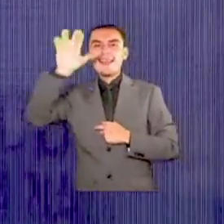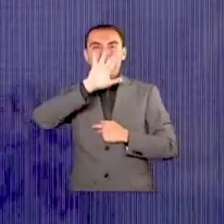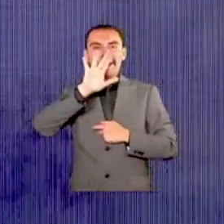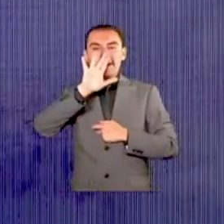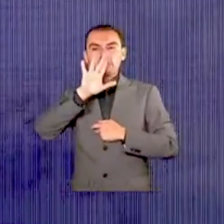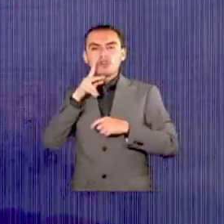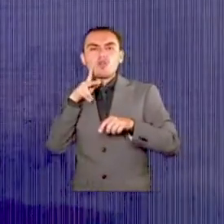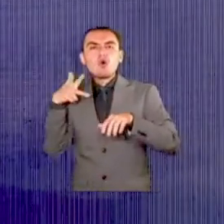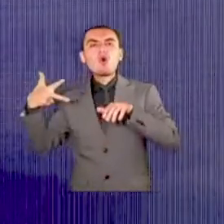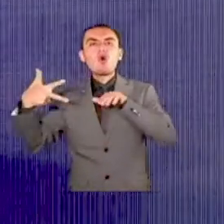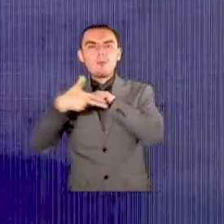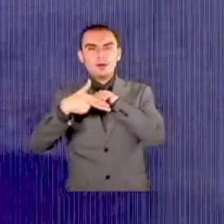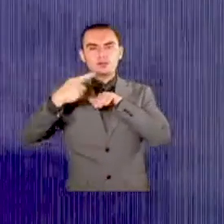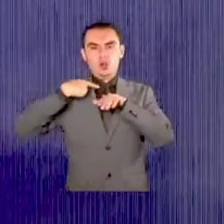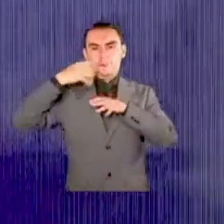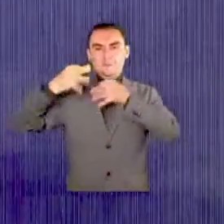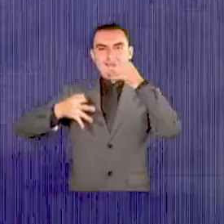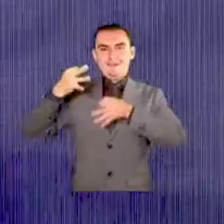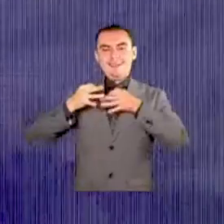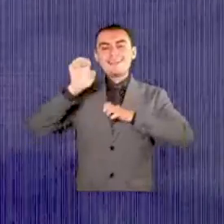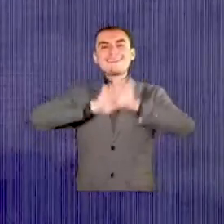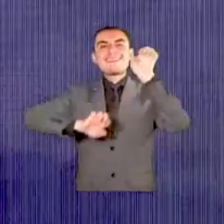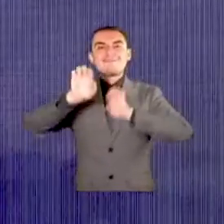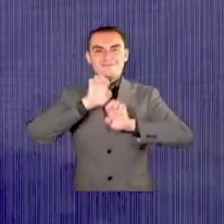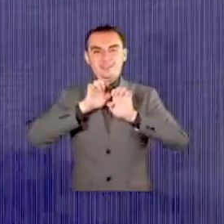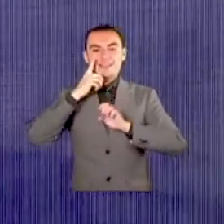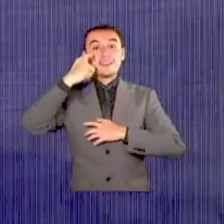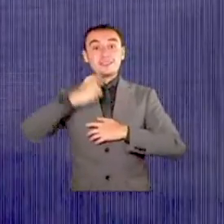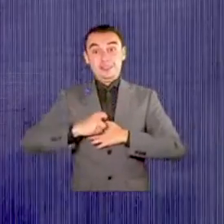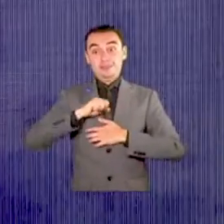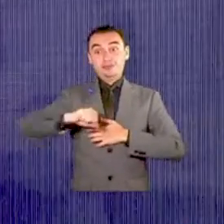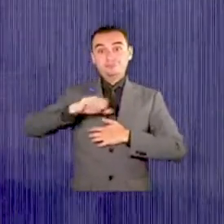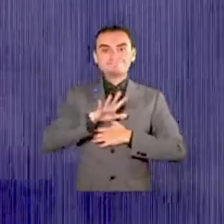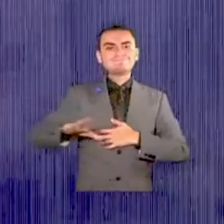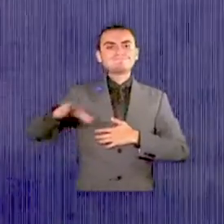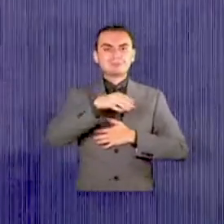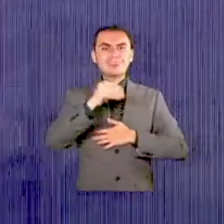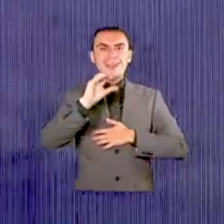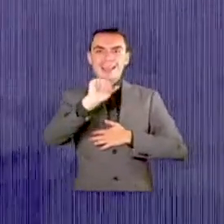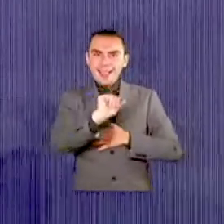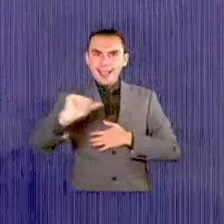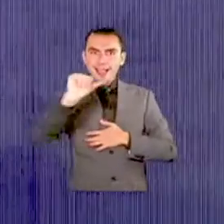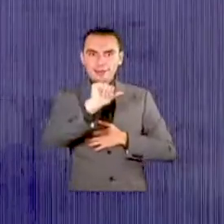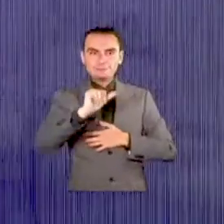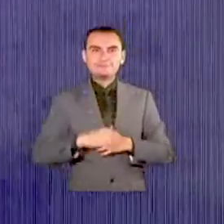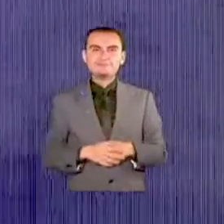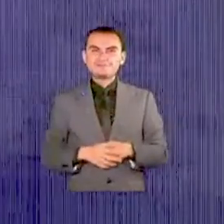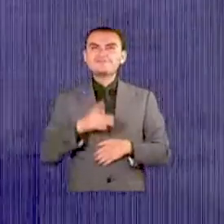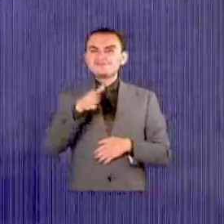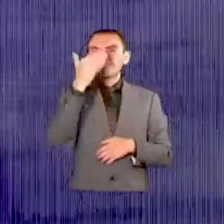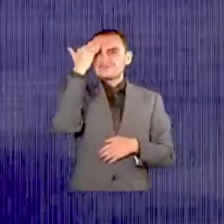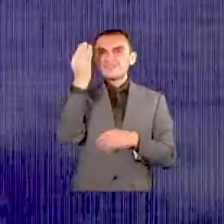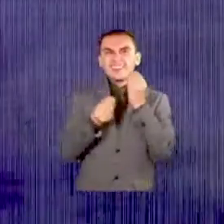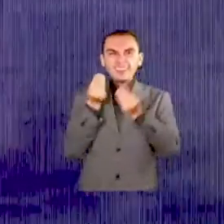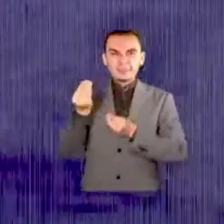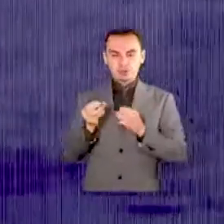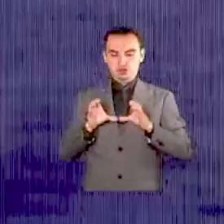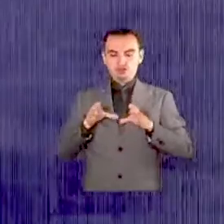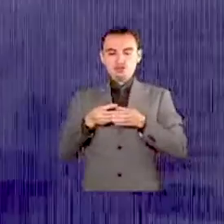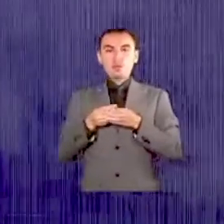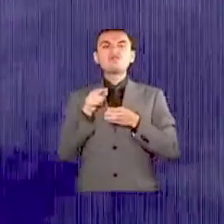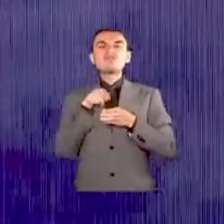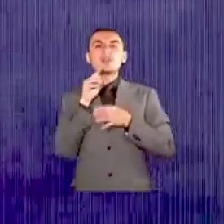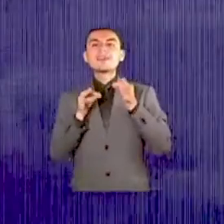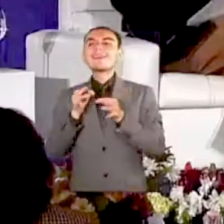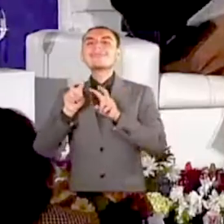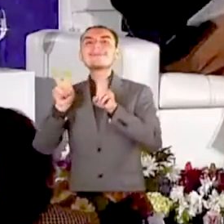Penal por la Defensa de los Derechos de las Mujeres, una coordinadora especial de intervención ante los juzgados de carácter penal